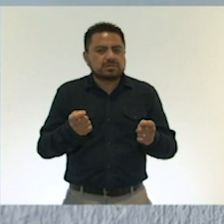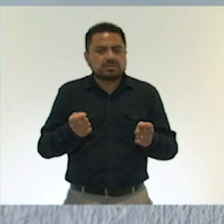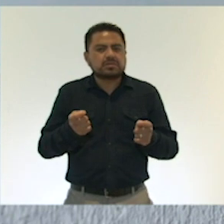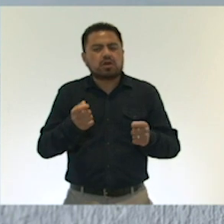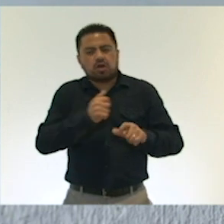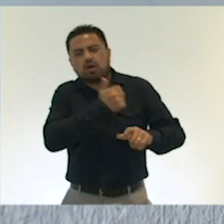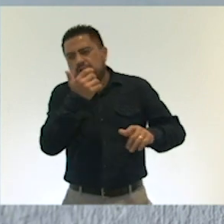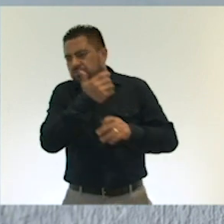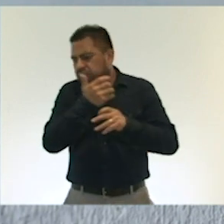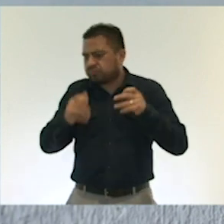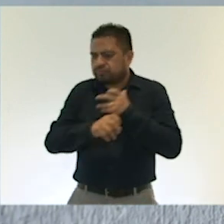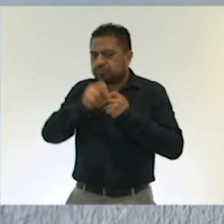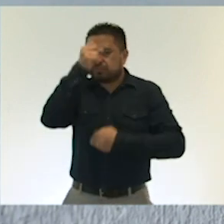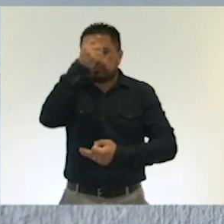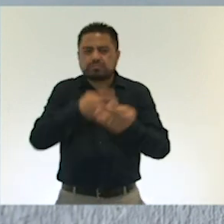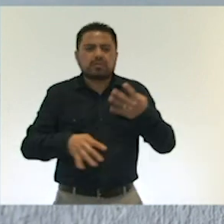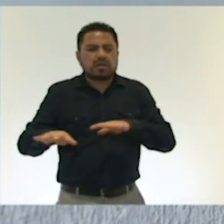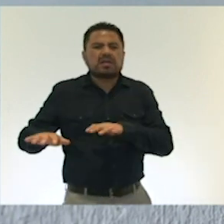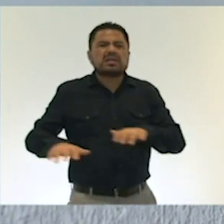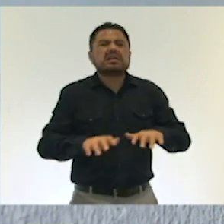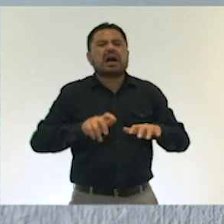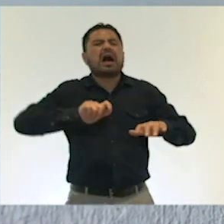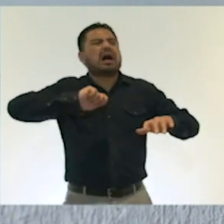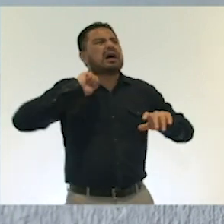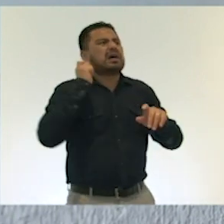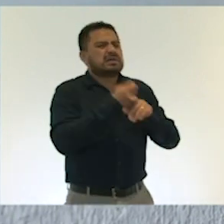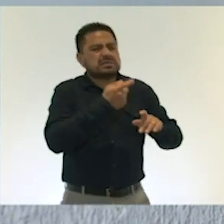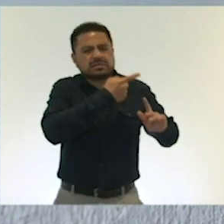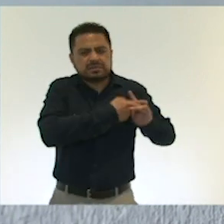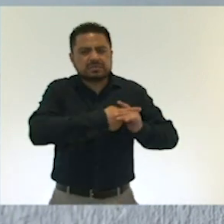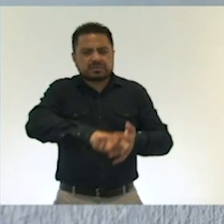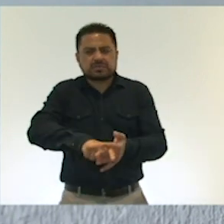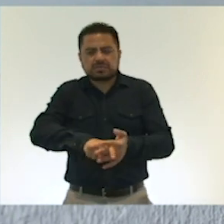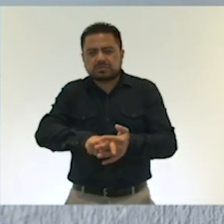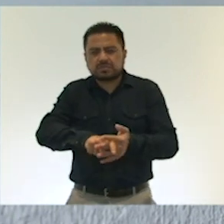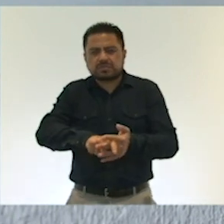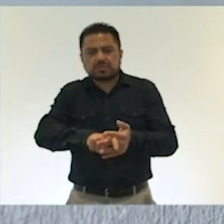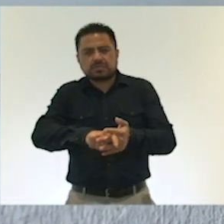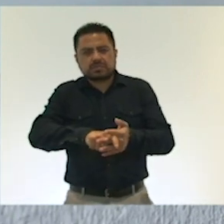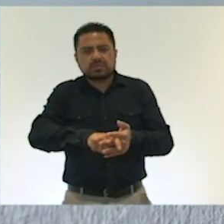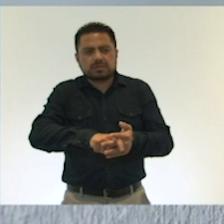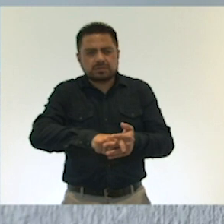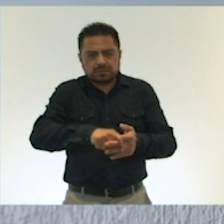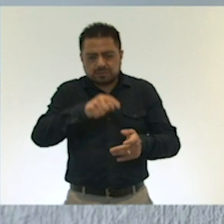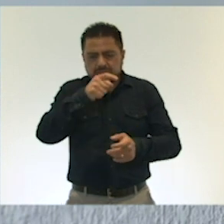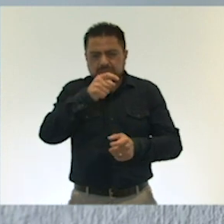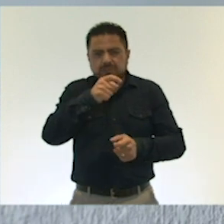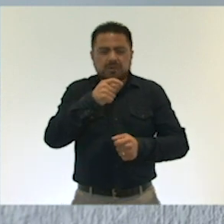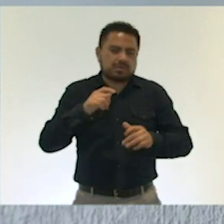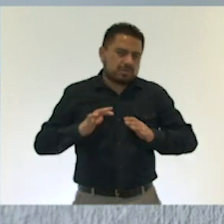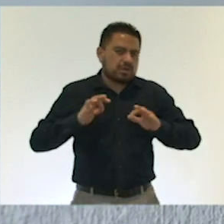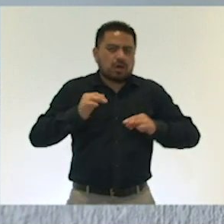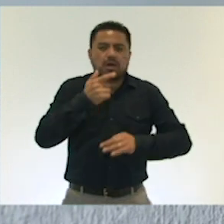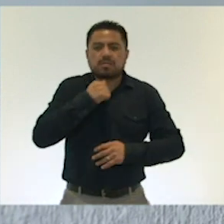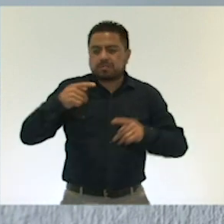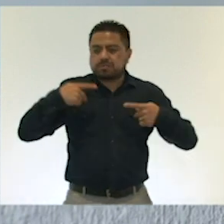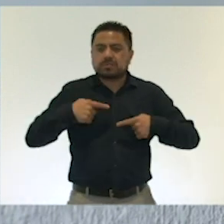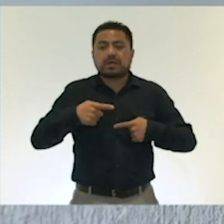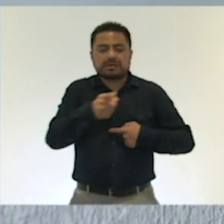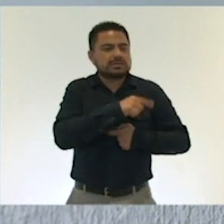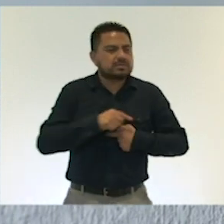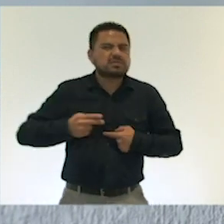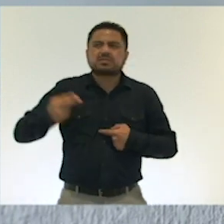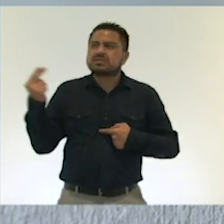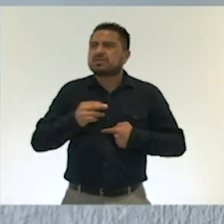cosas. La percusión en realidad empezó desde los primeros indicios del hombre, ya que fue una necesidad